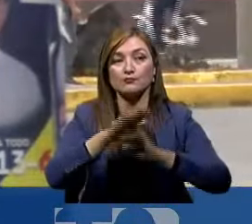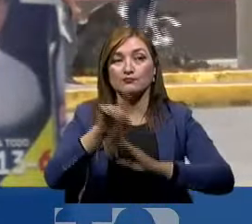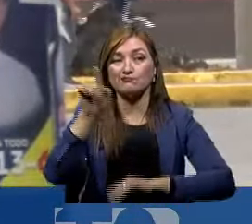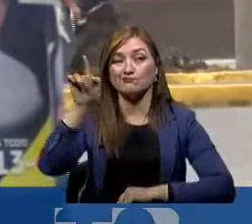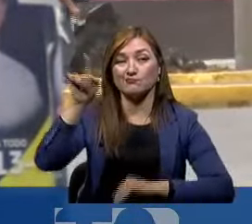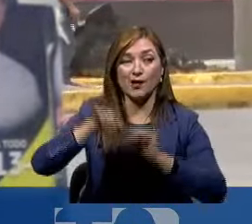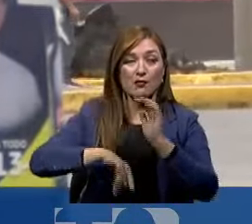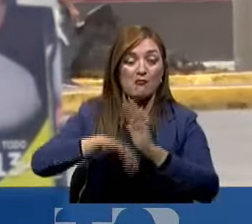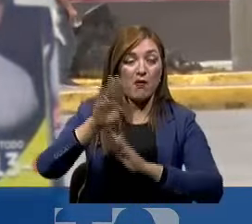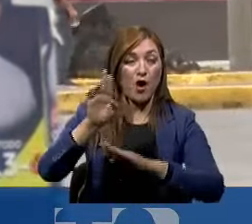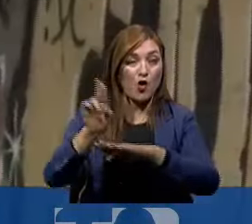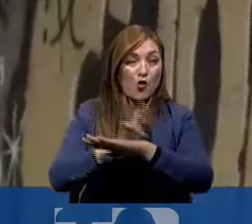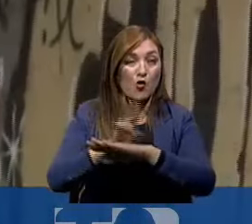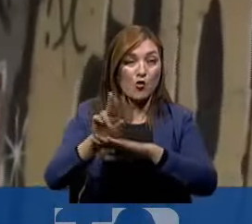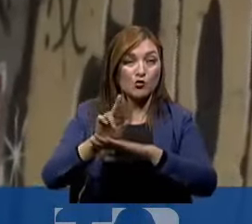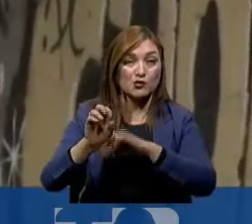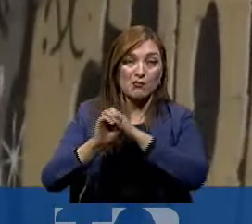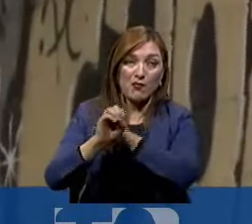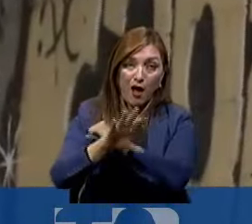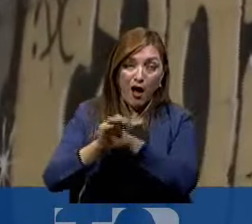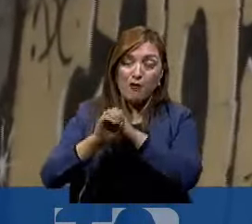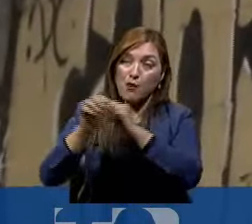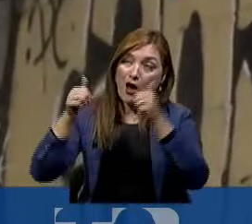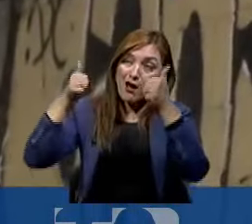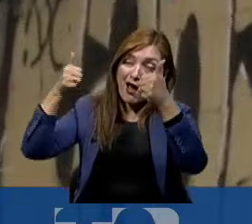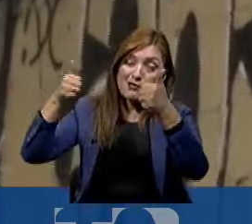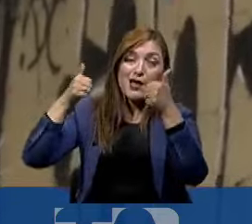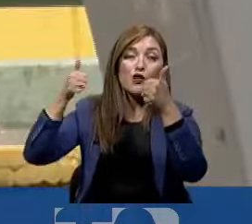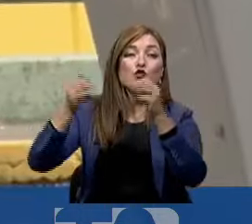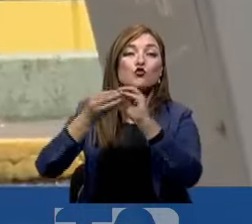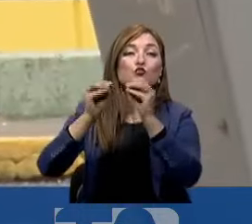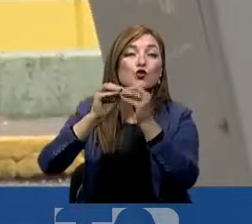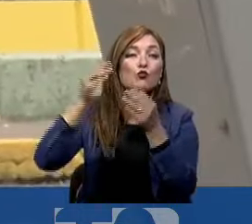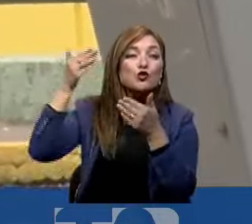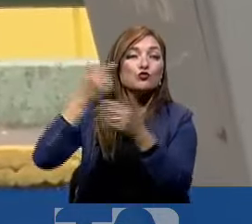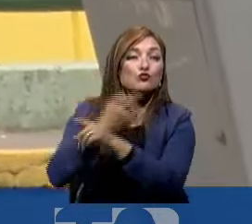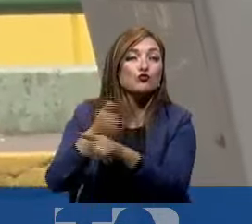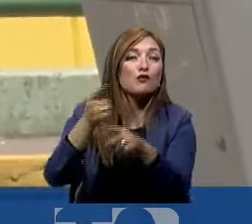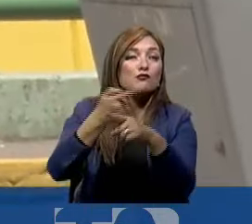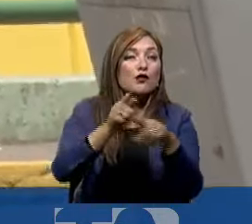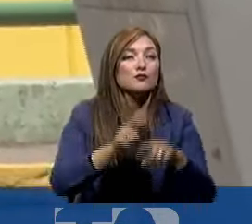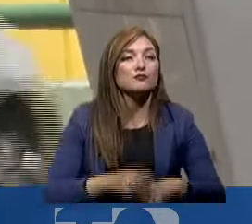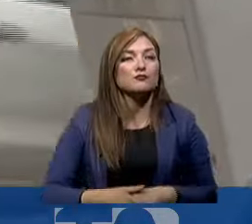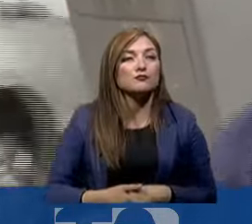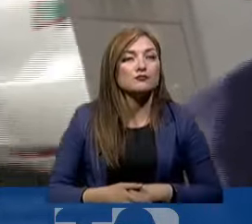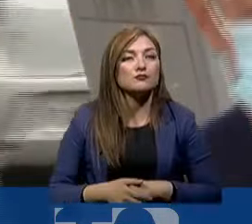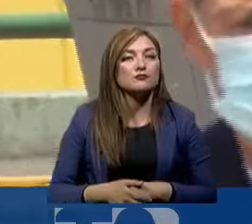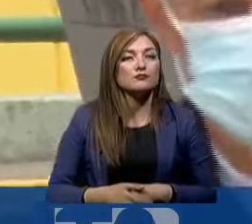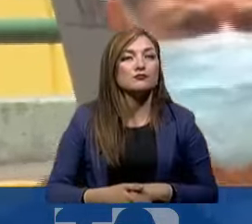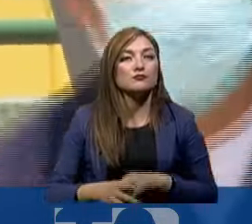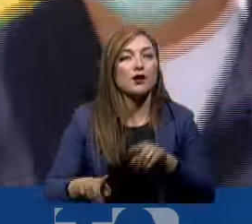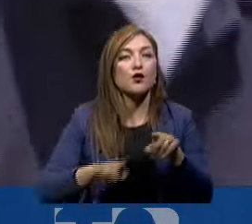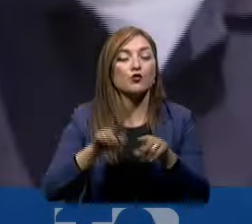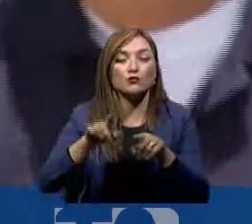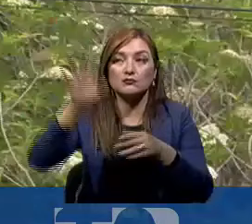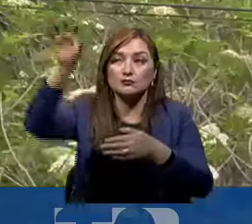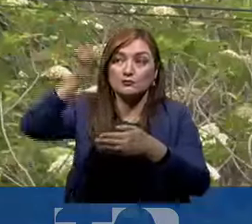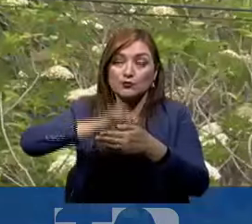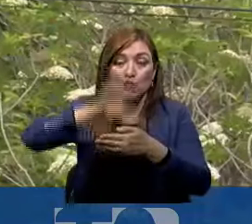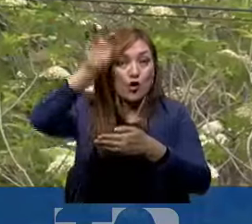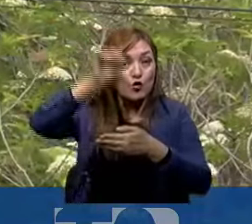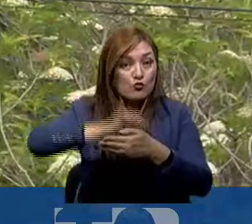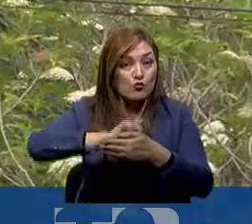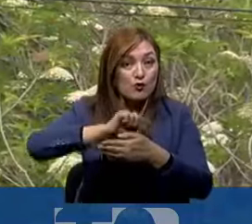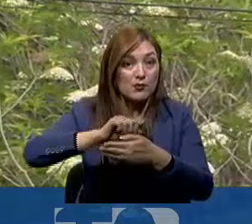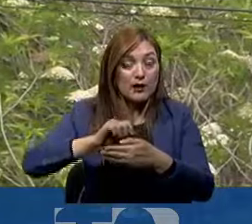fueron los puntos más utilizados para promocionar a candidatos de distintos partidos políticos. Algunos movimientos retiraron esta publicidad